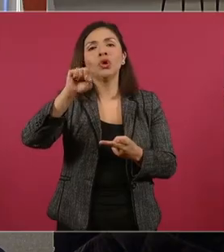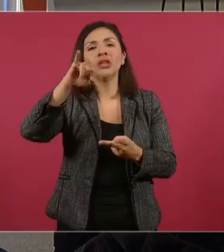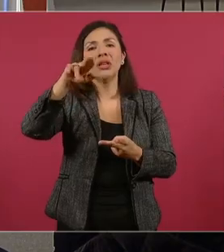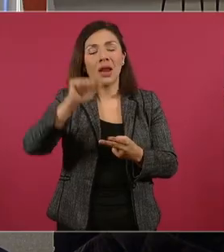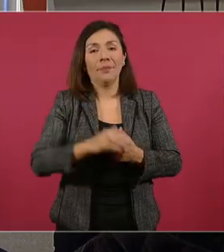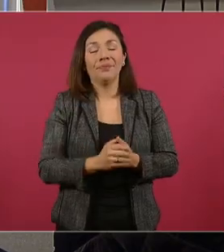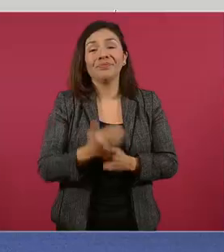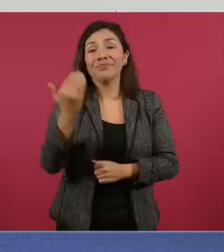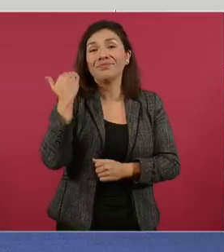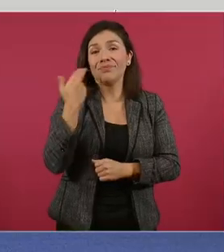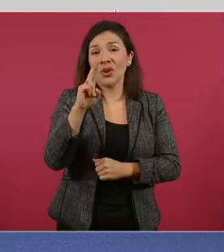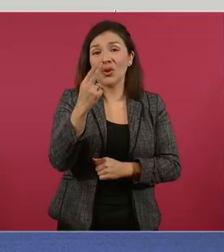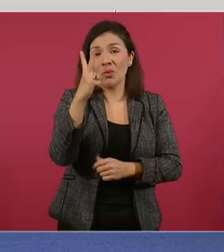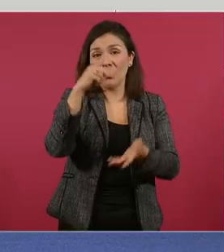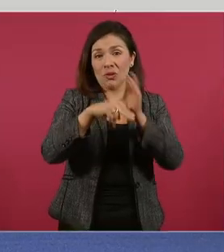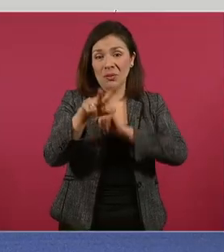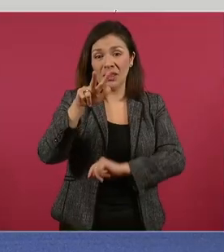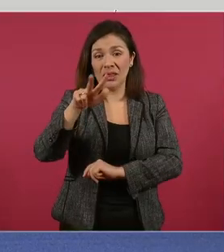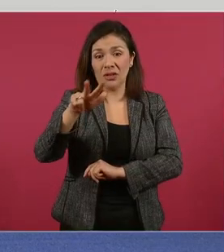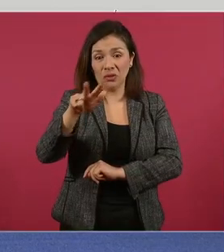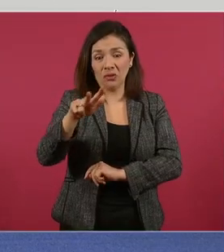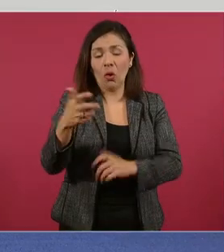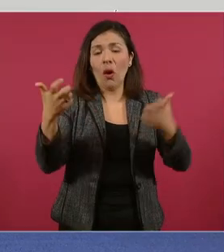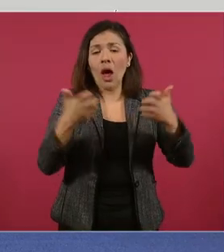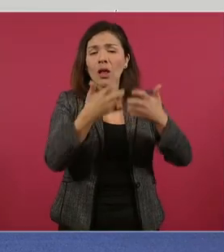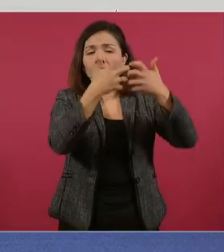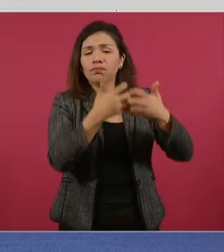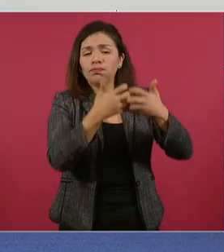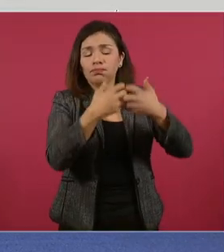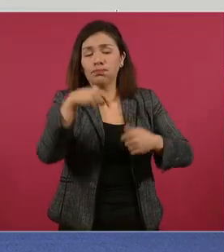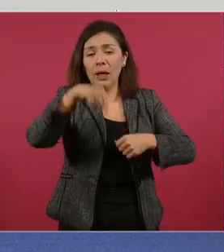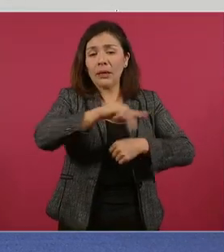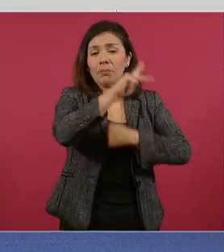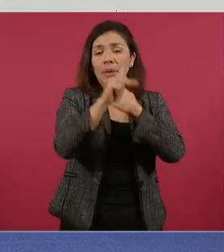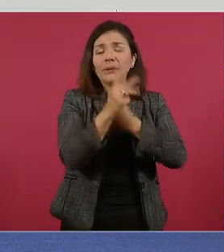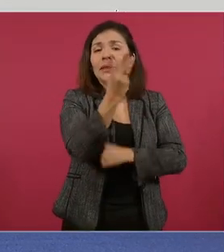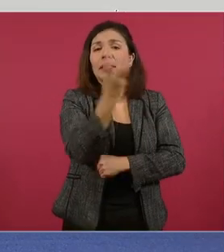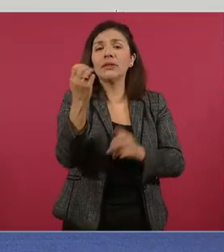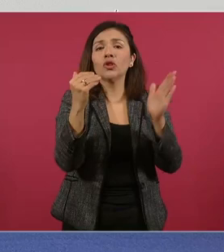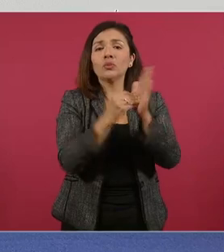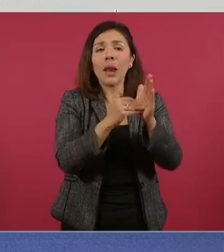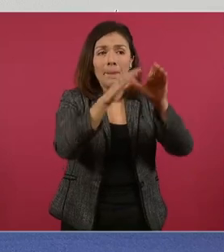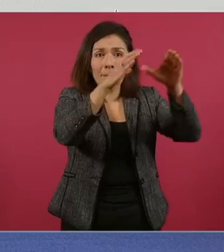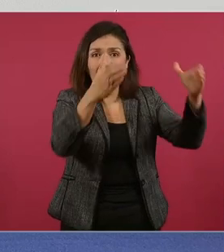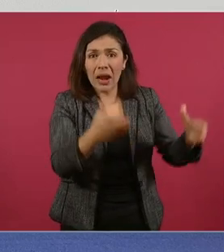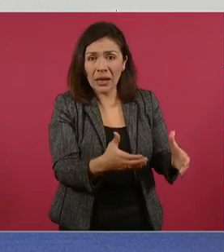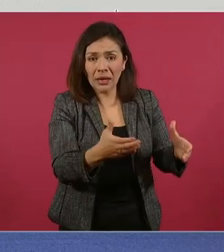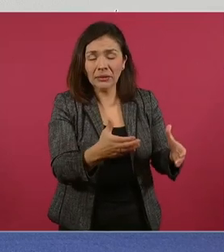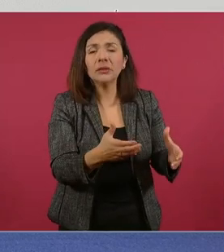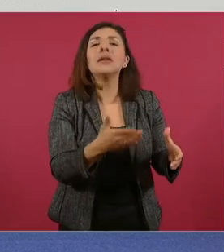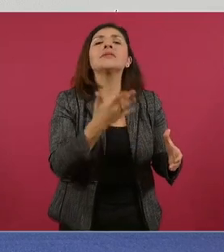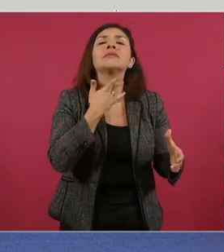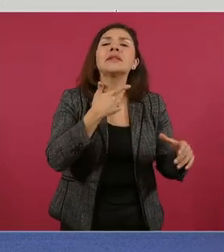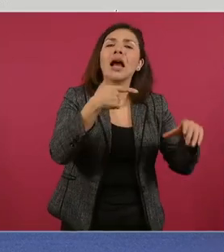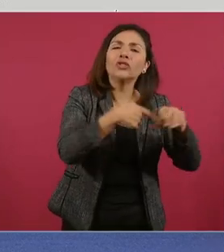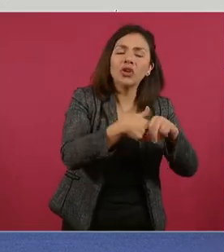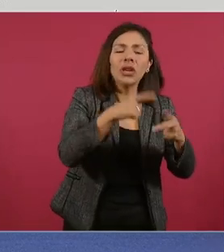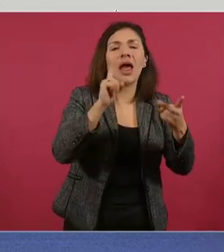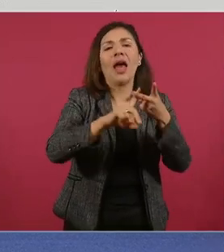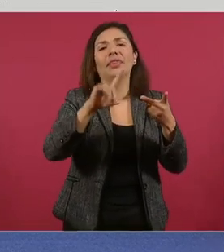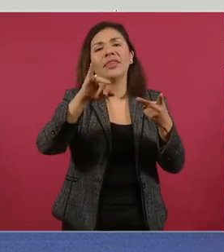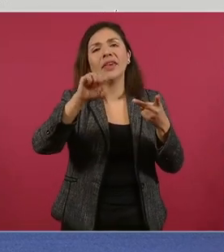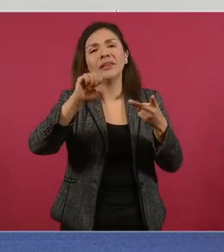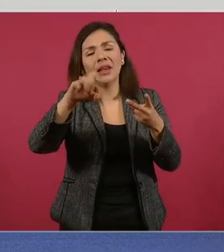del 2018 se producían en nuestro país 300,000 barriles entre gasolina, diésel y